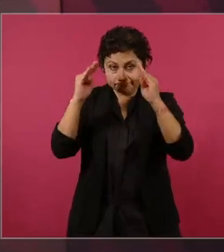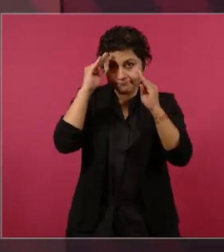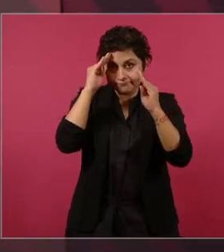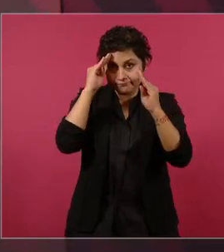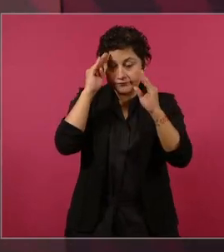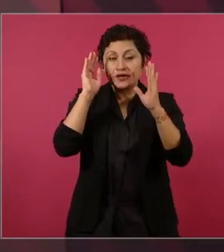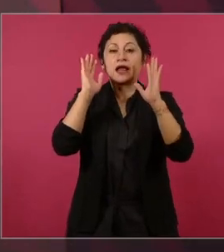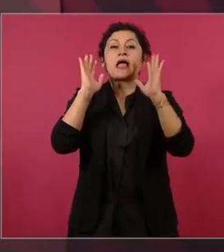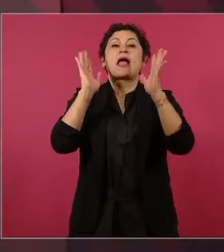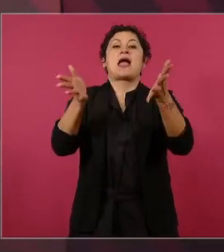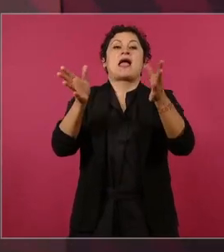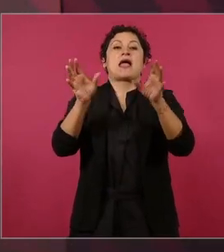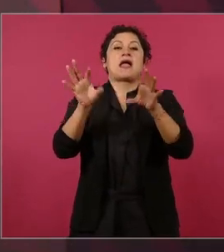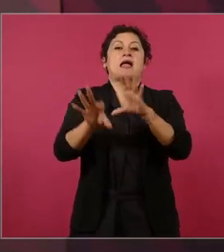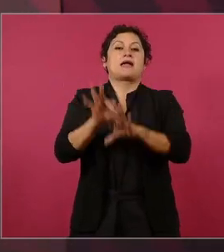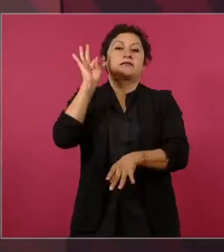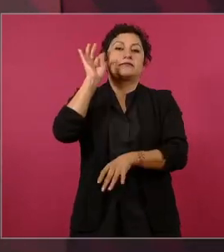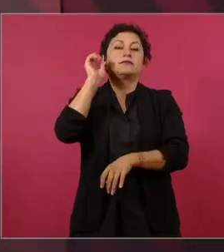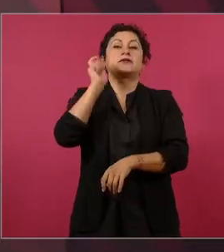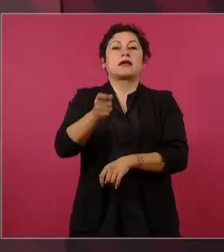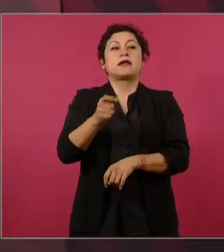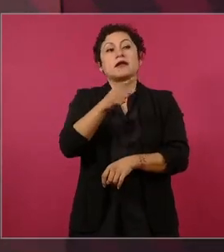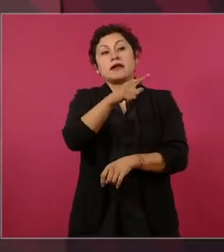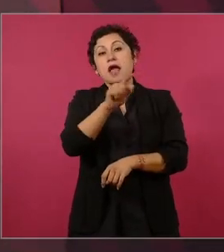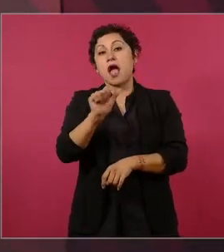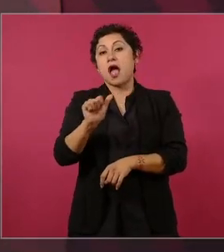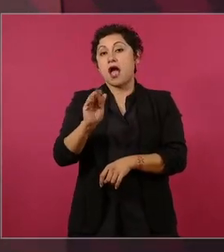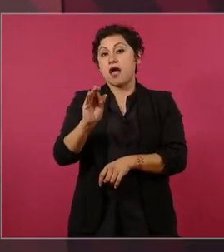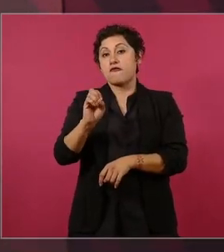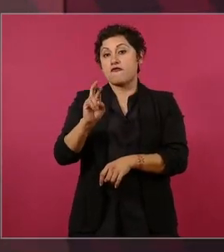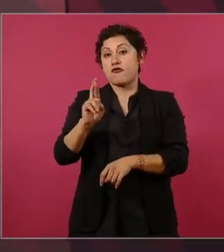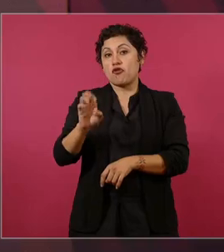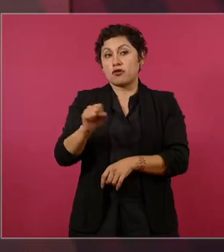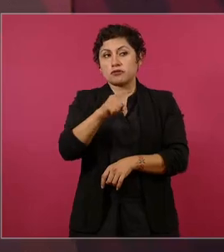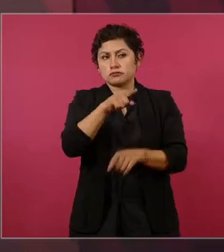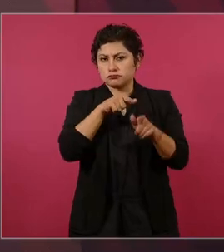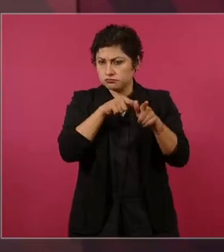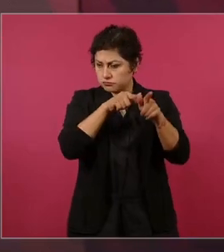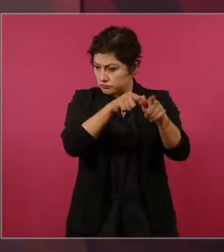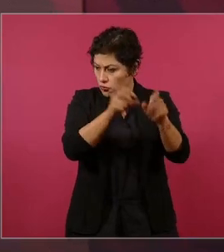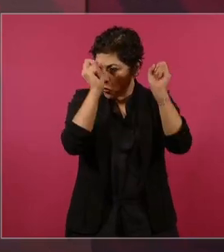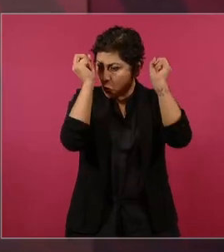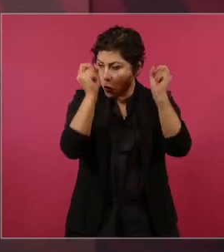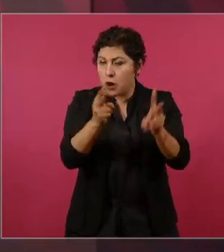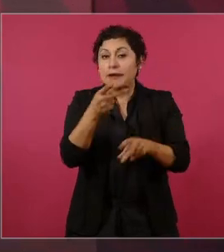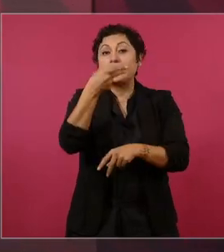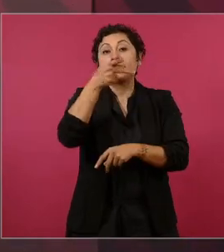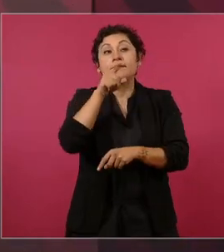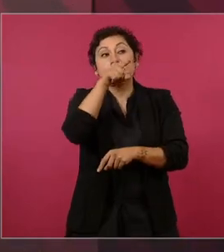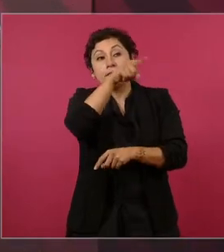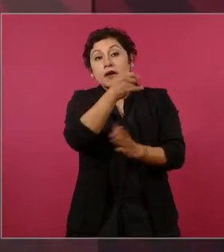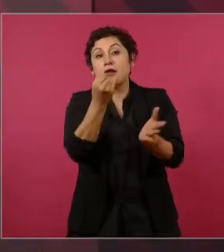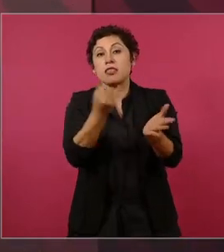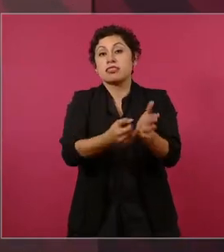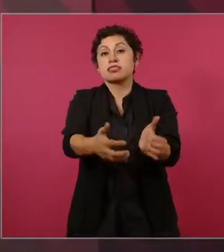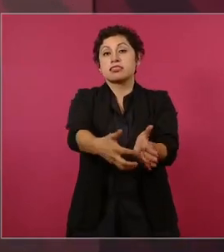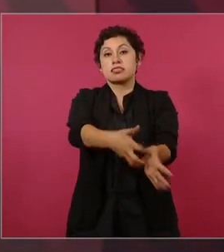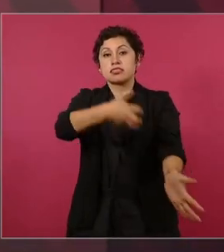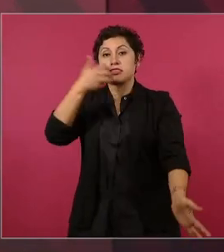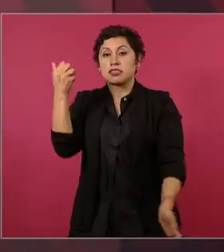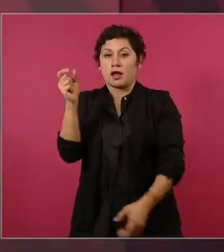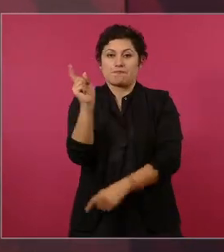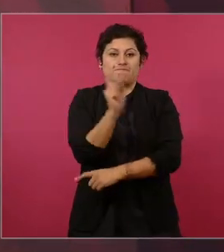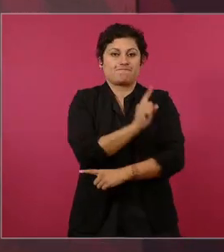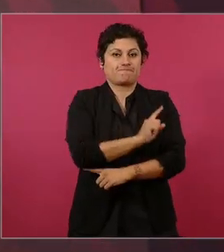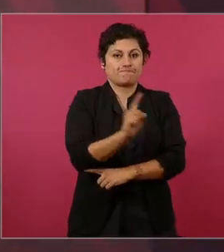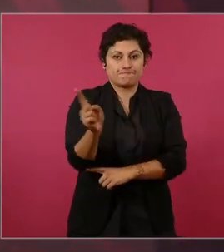Afores, nada más que ya no abusando, porque las Afores cobraban